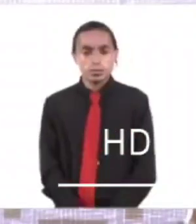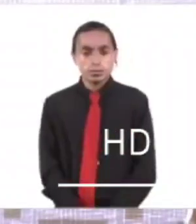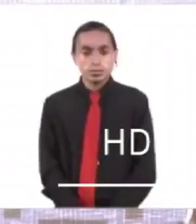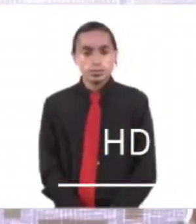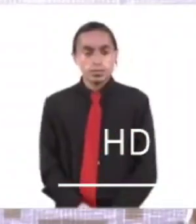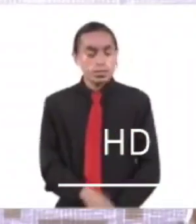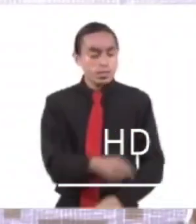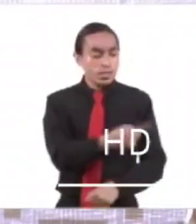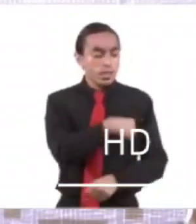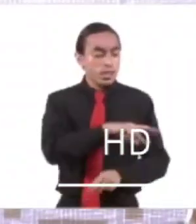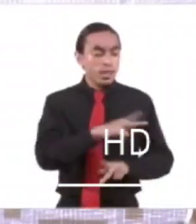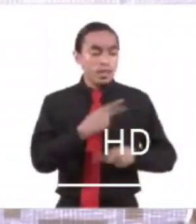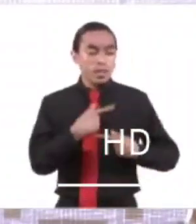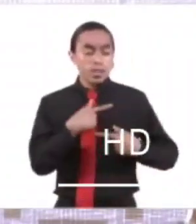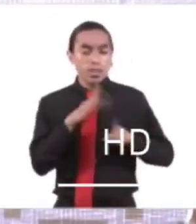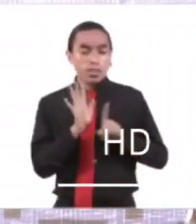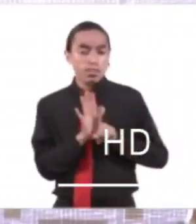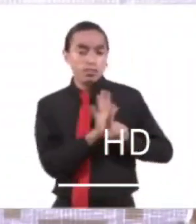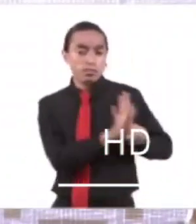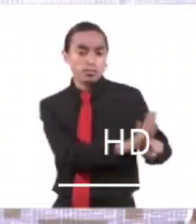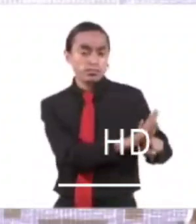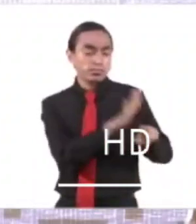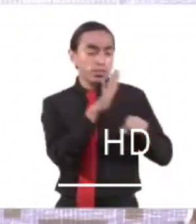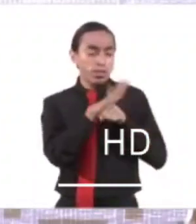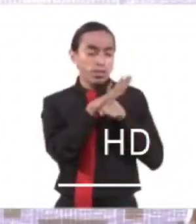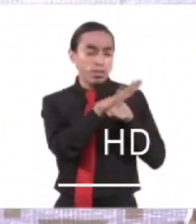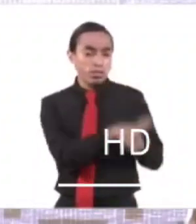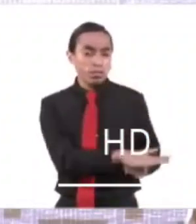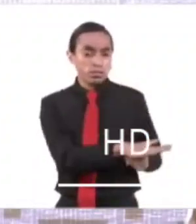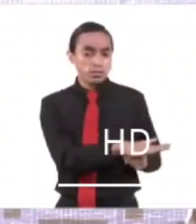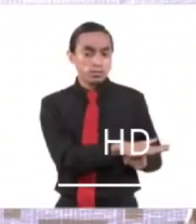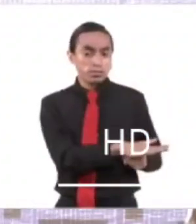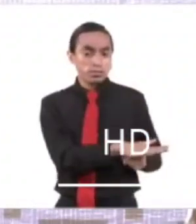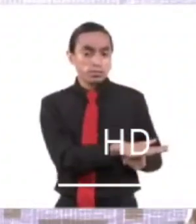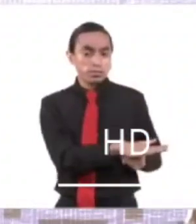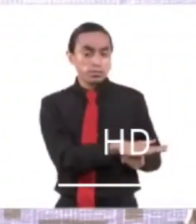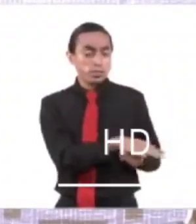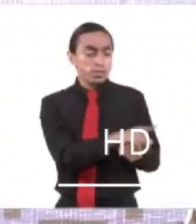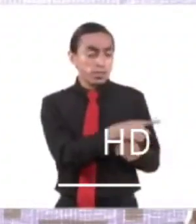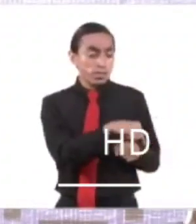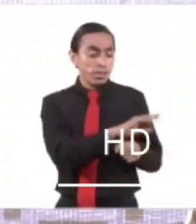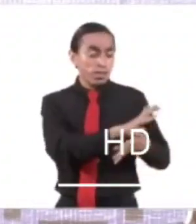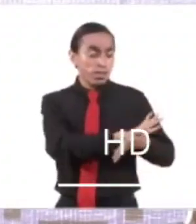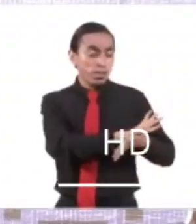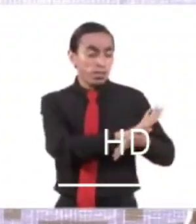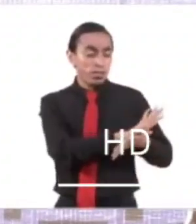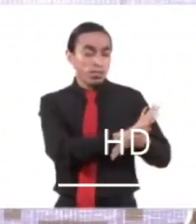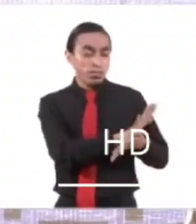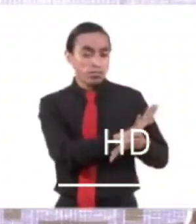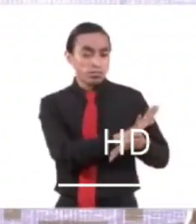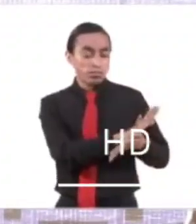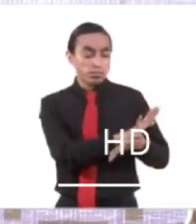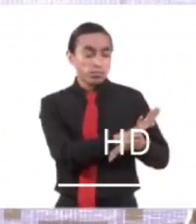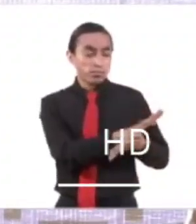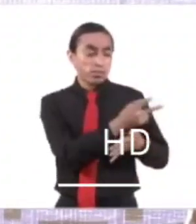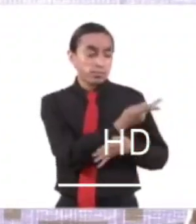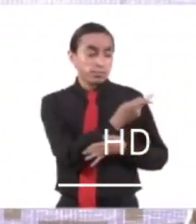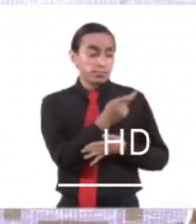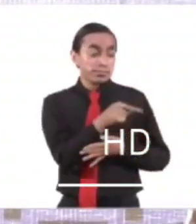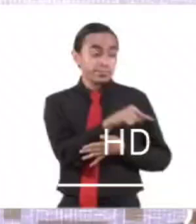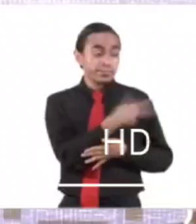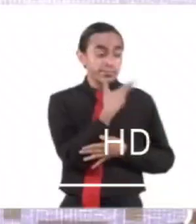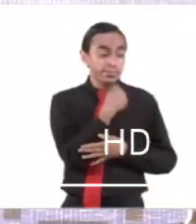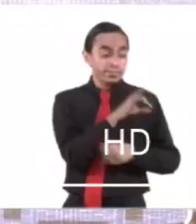de los excluidos, las de los oprimidos, las de los discriminados, las de los